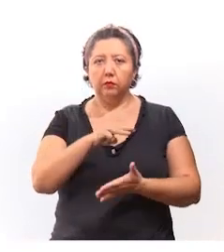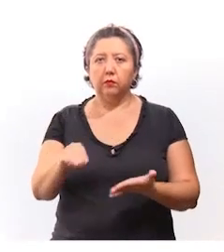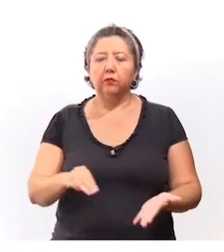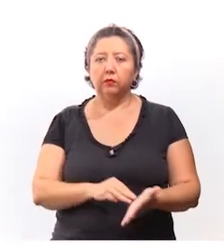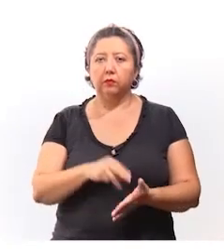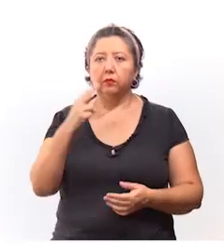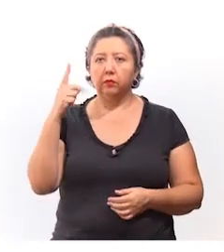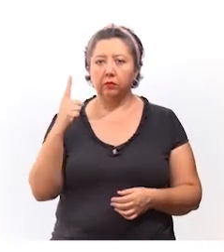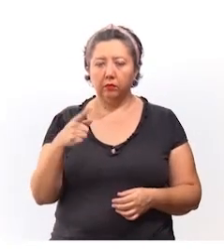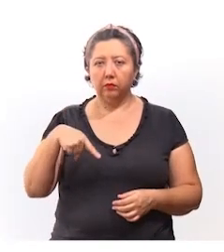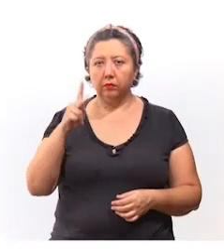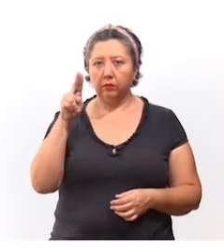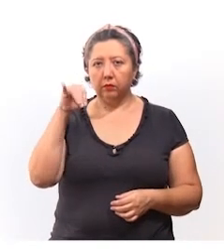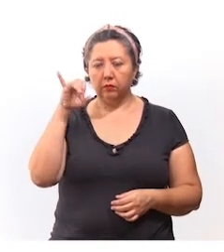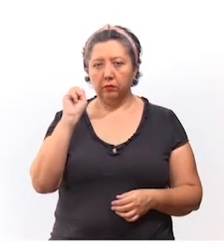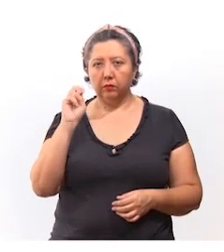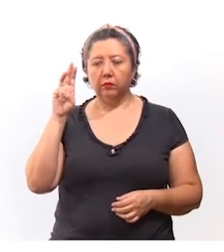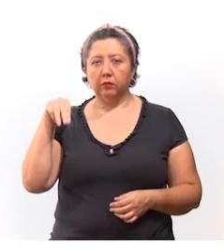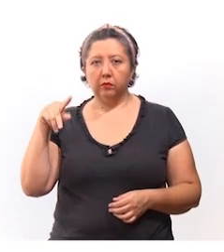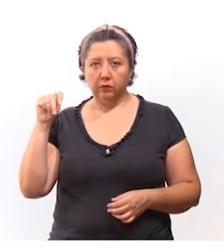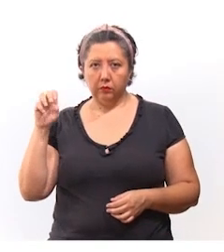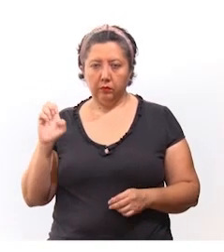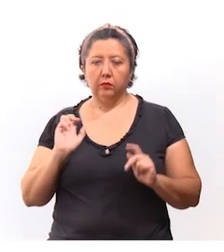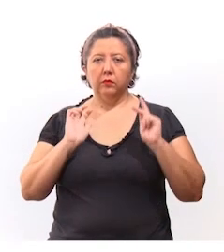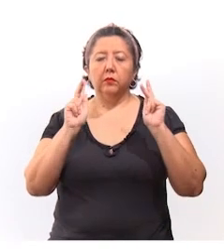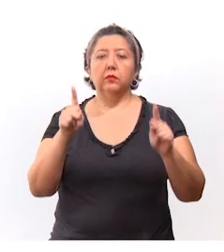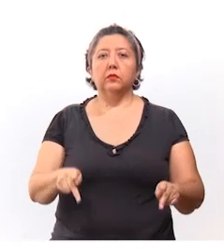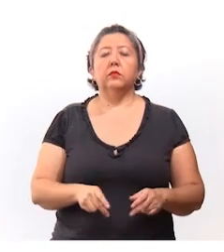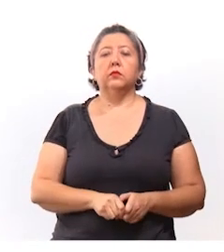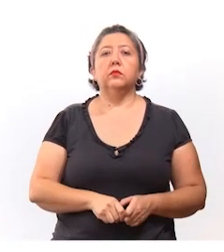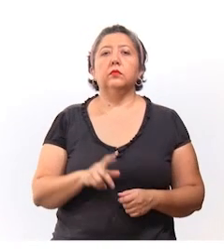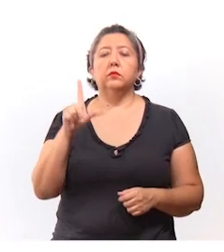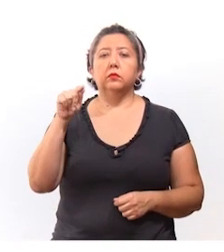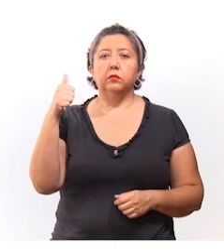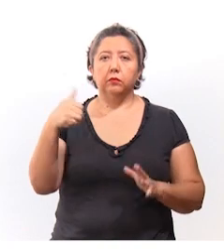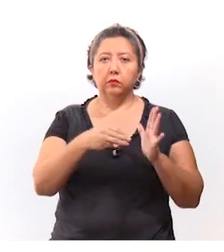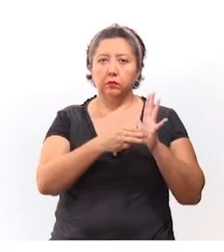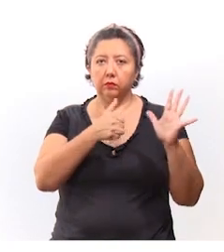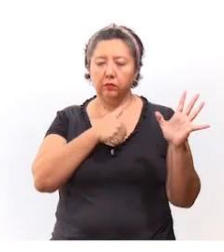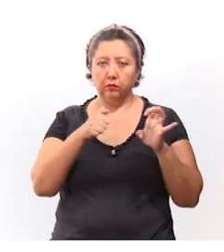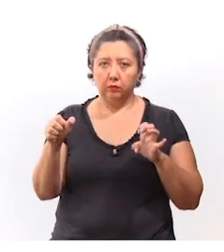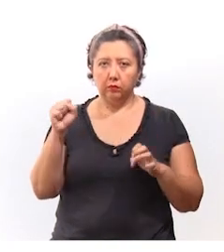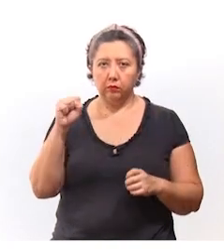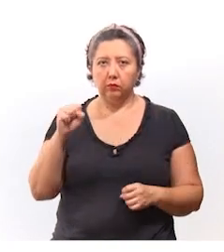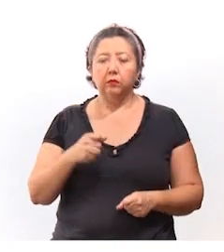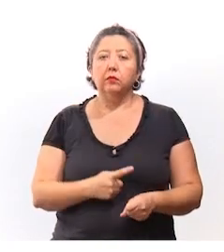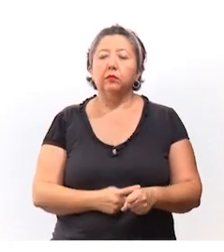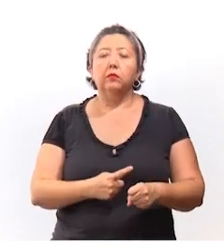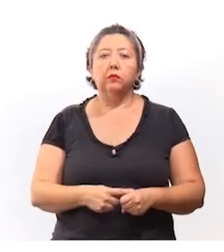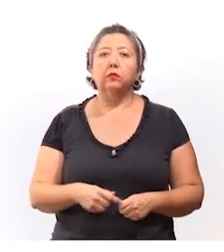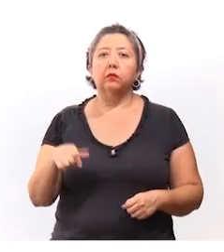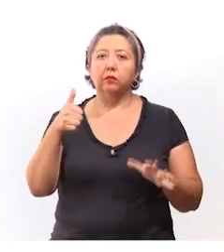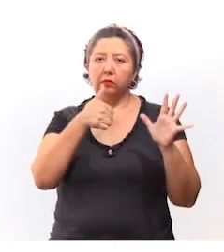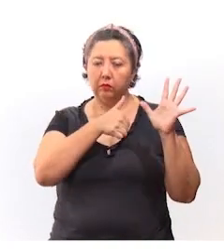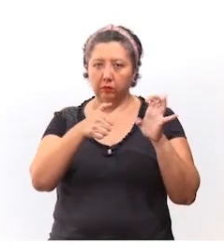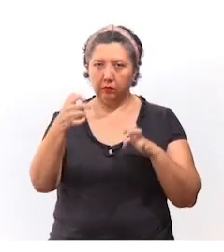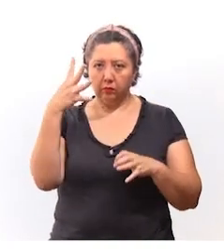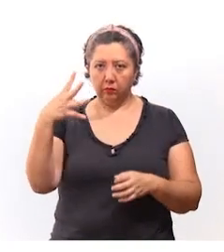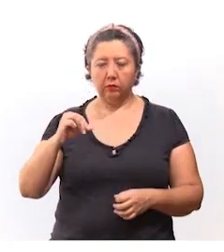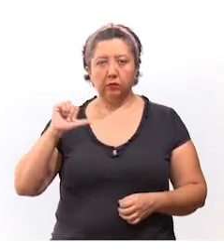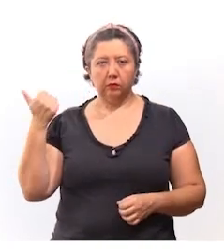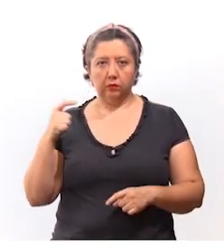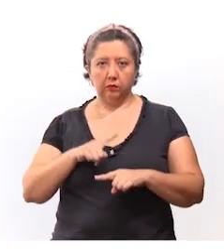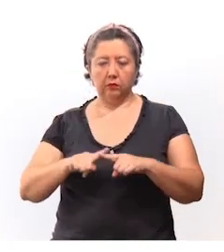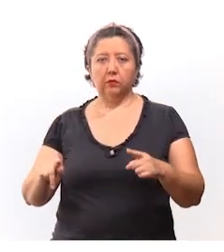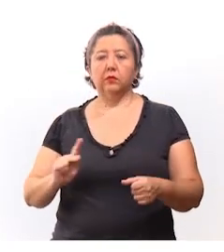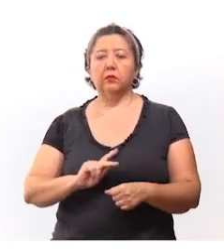Mérida, 1 en Canacín, Motul, Oxtlucap y Progreso. De los 76.660 casos positivos, 604 son de